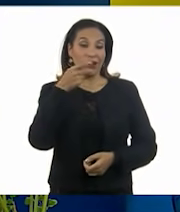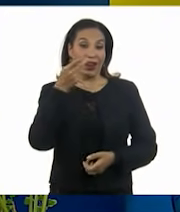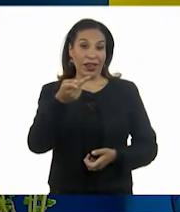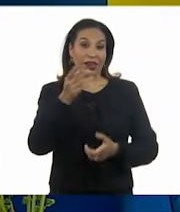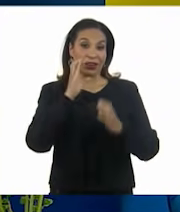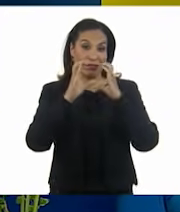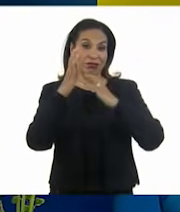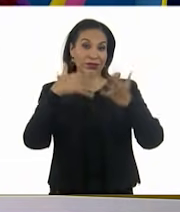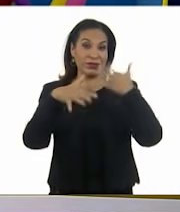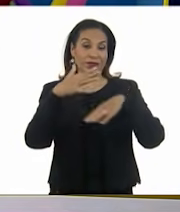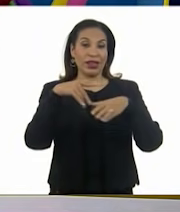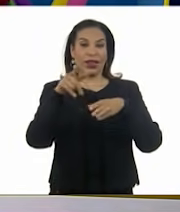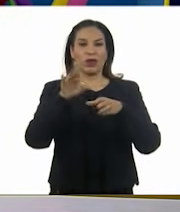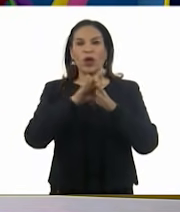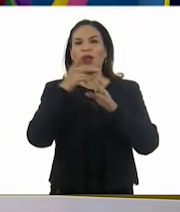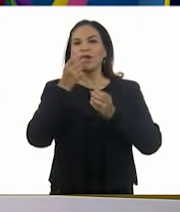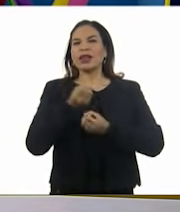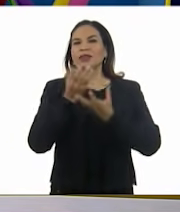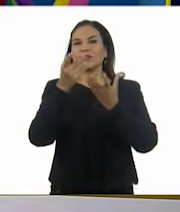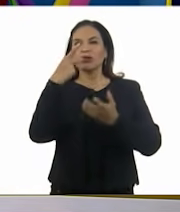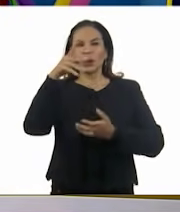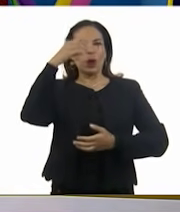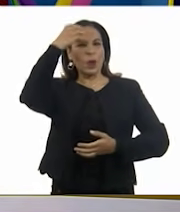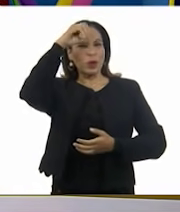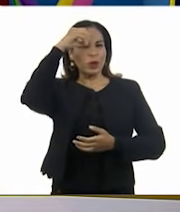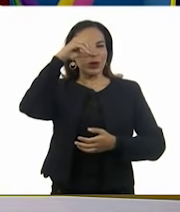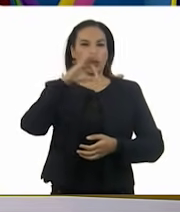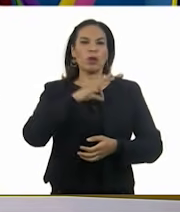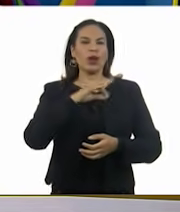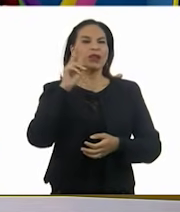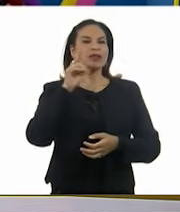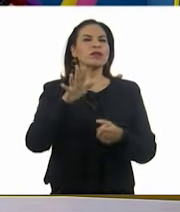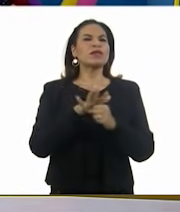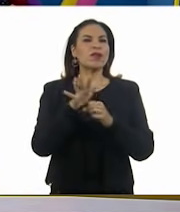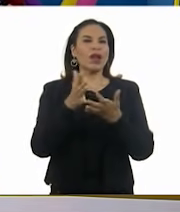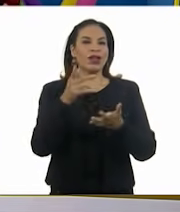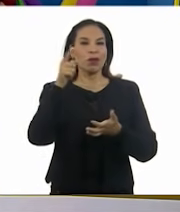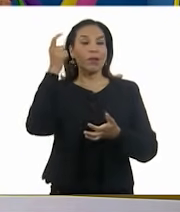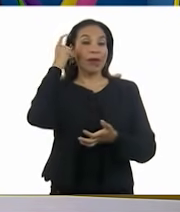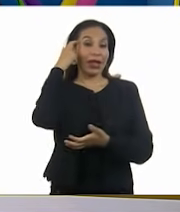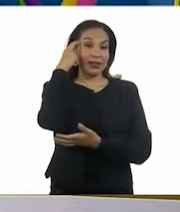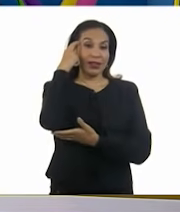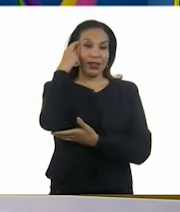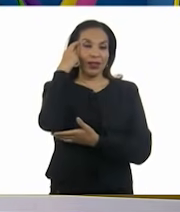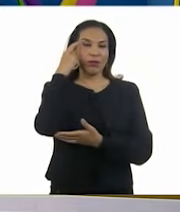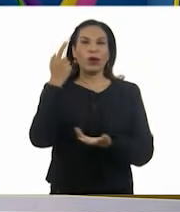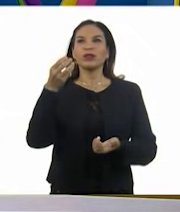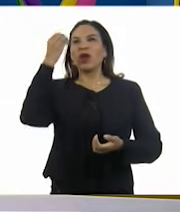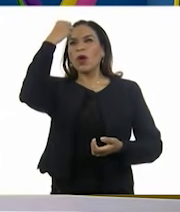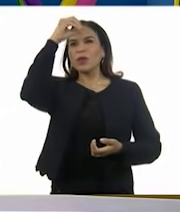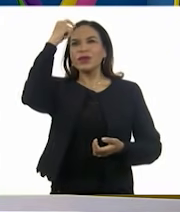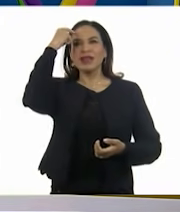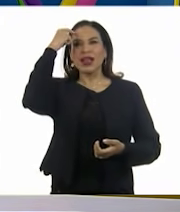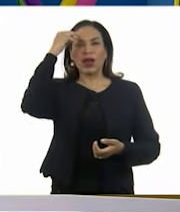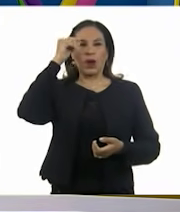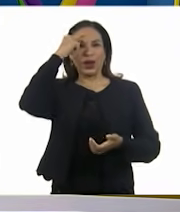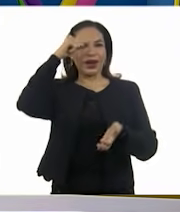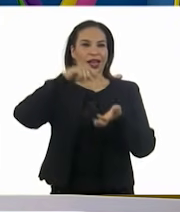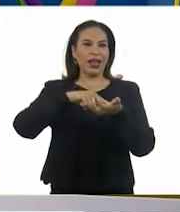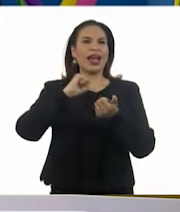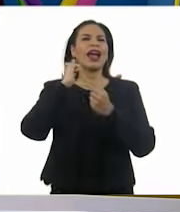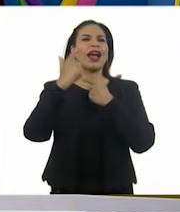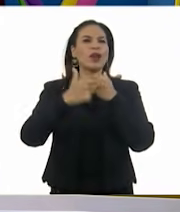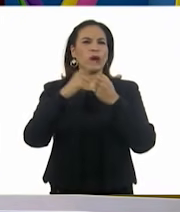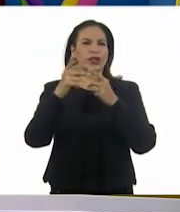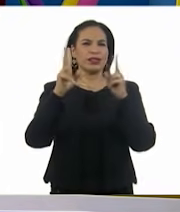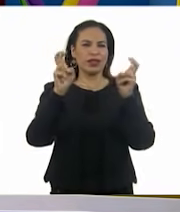Eso. Expresar tu punto de vista consiste en lo que pensamos, opinamos o creemos de algún